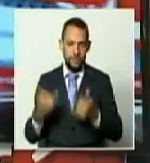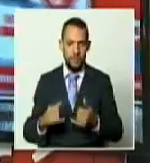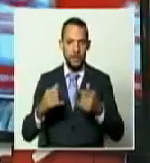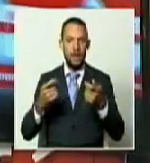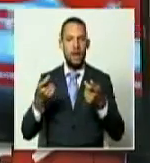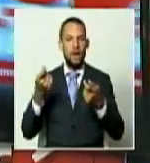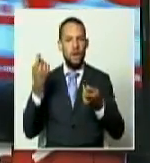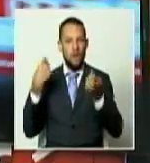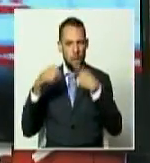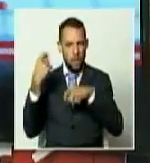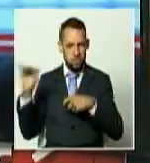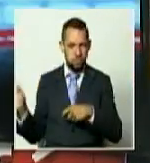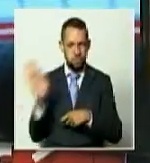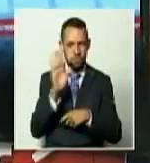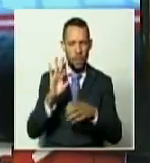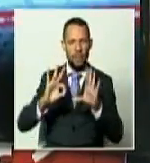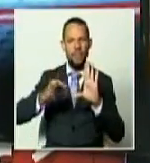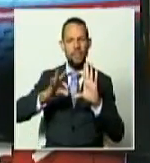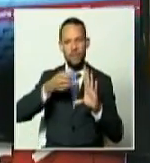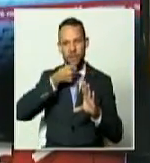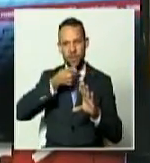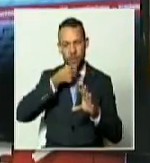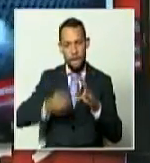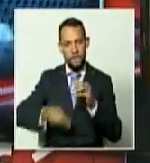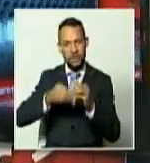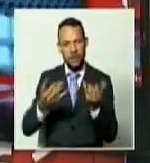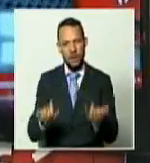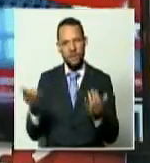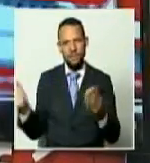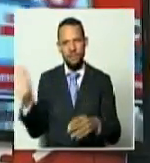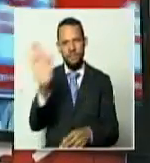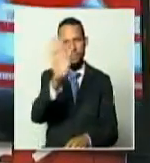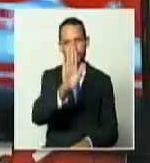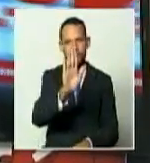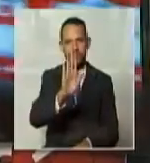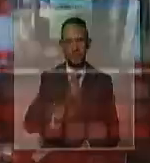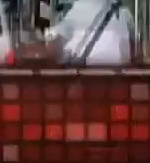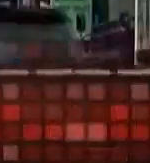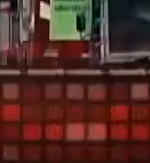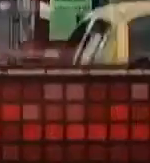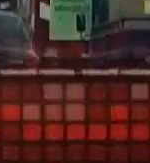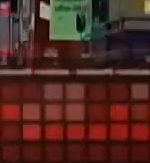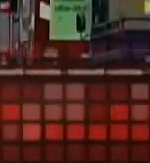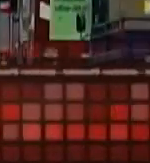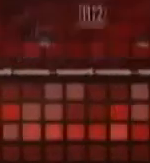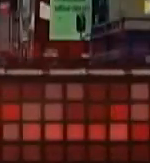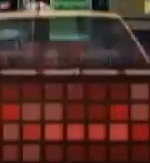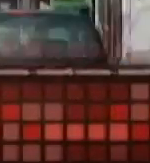comercial y ya regresamos con todos ustedes.